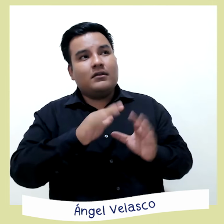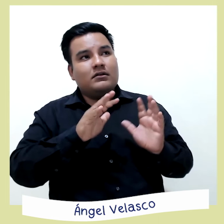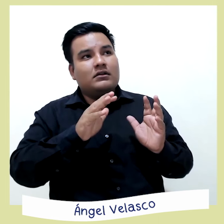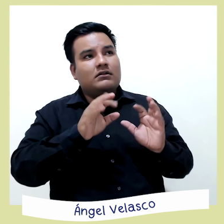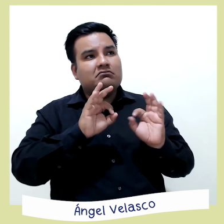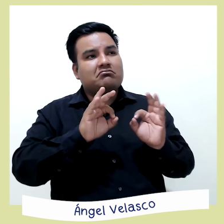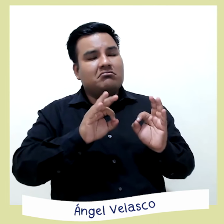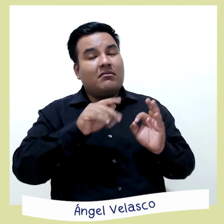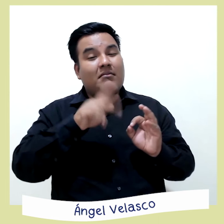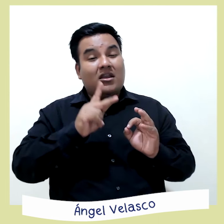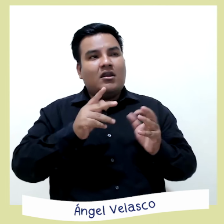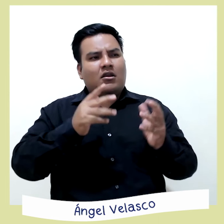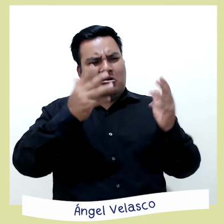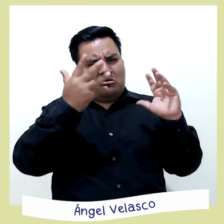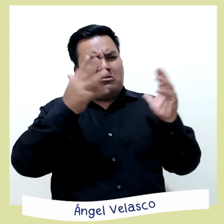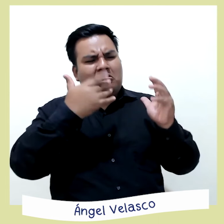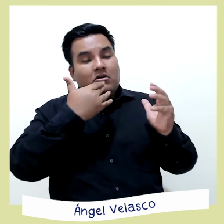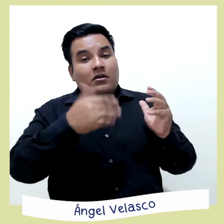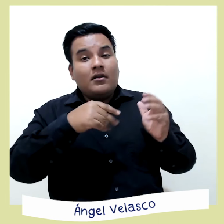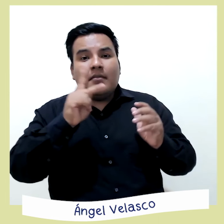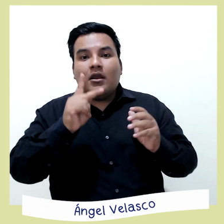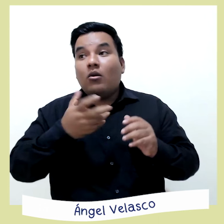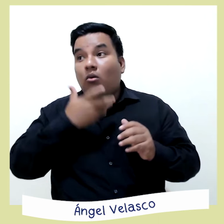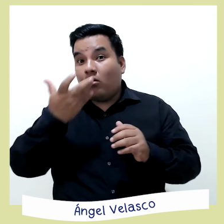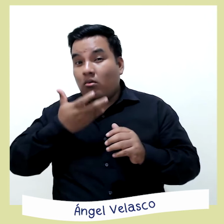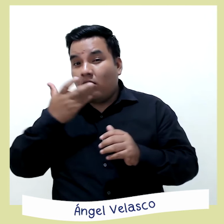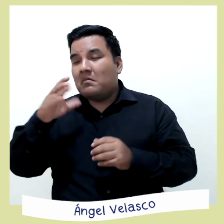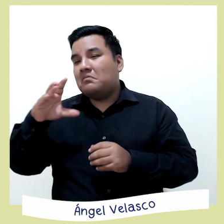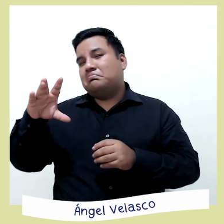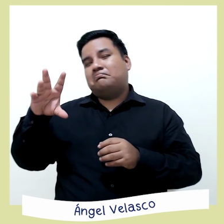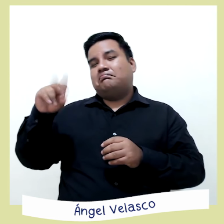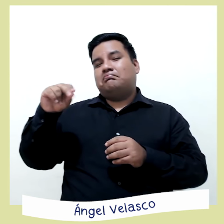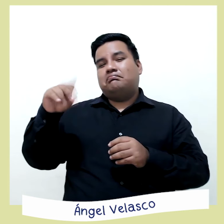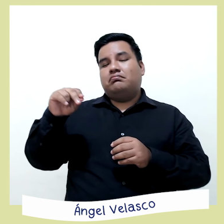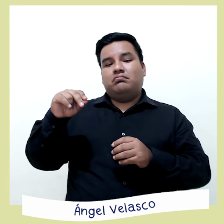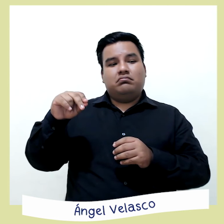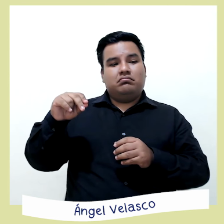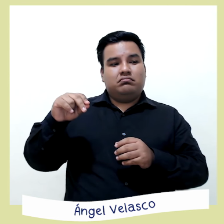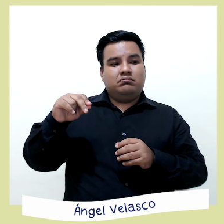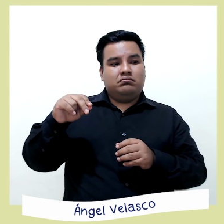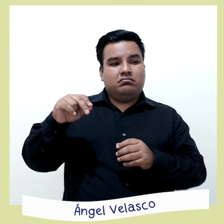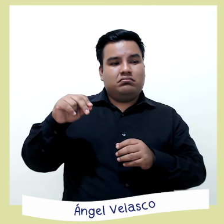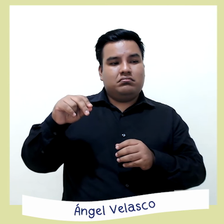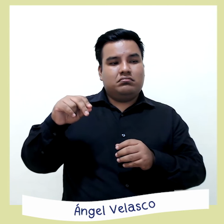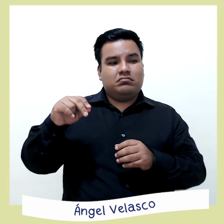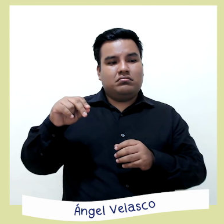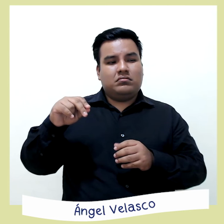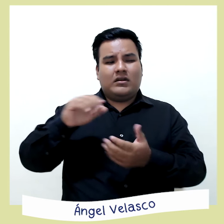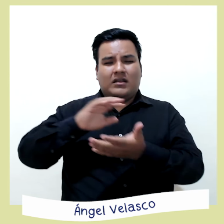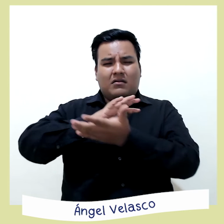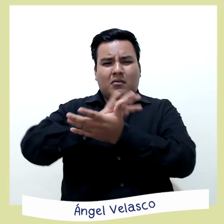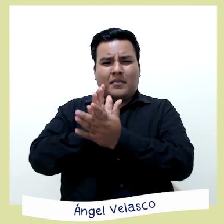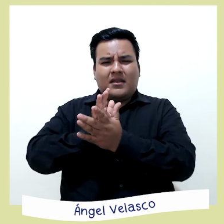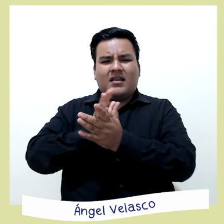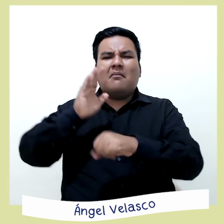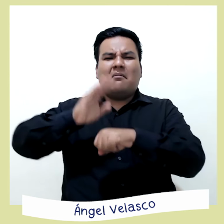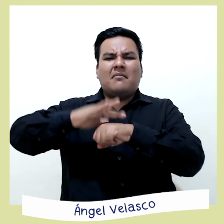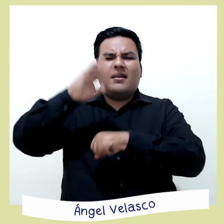comparto, afortunadamente Samantha Flores ha tenido una magnífica experiencia y lo celebro, pero no es lo